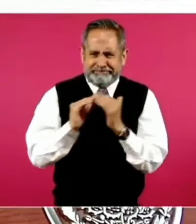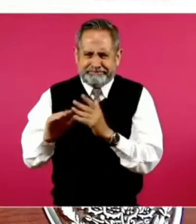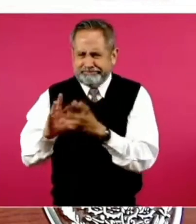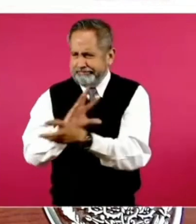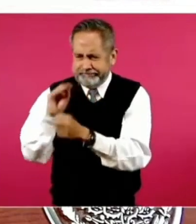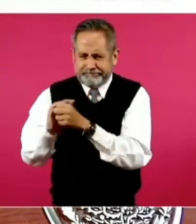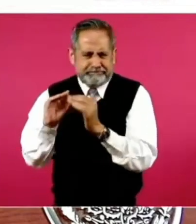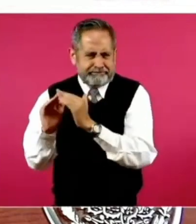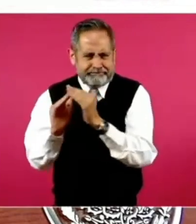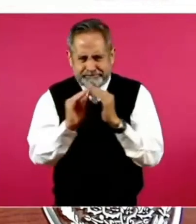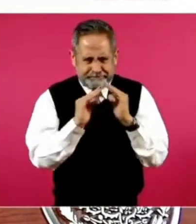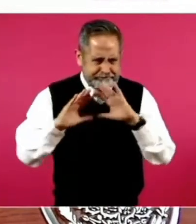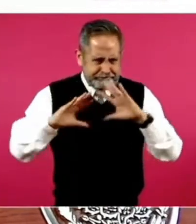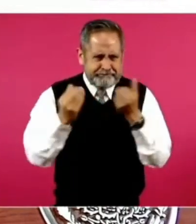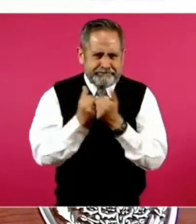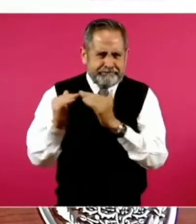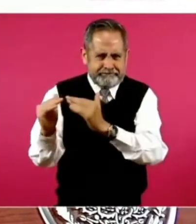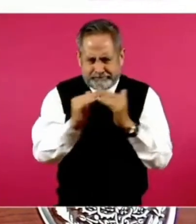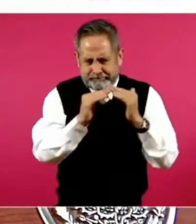¿sí? Y sabemos